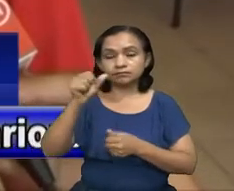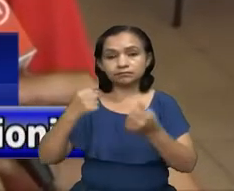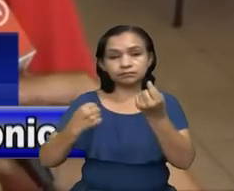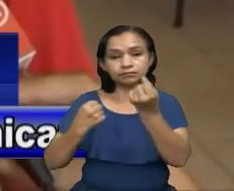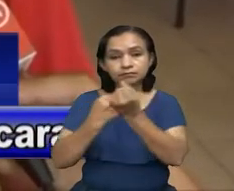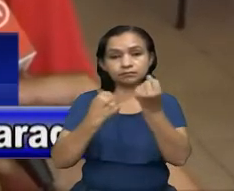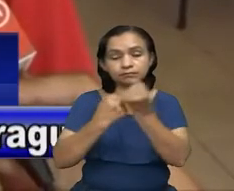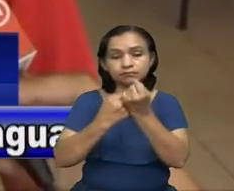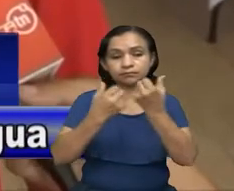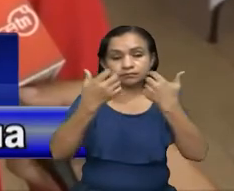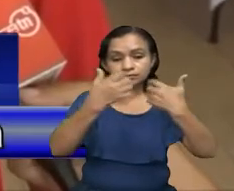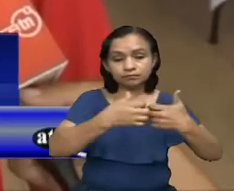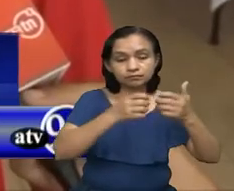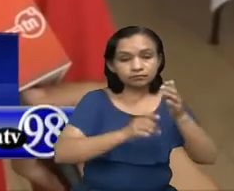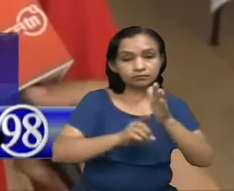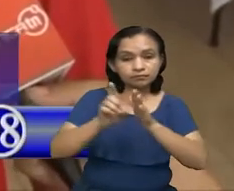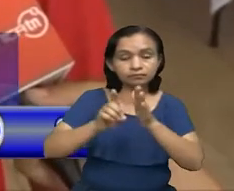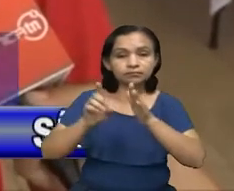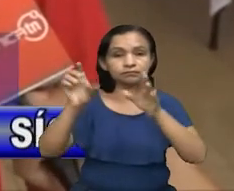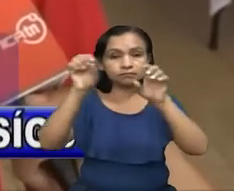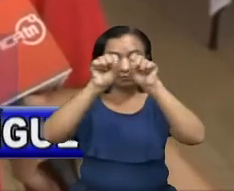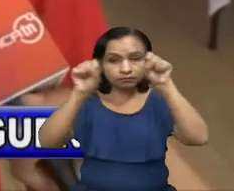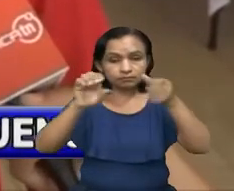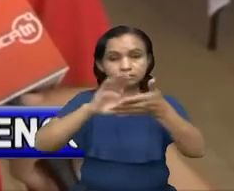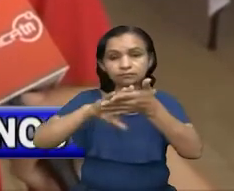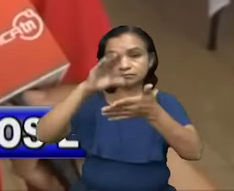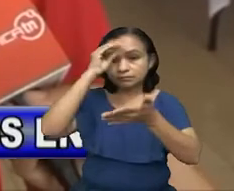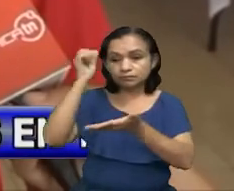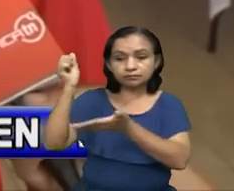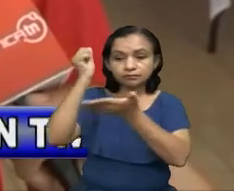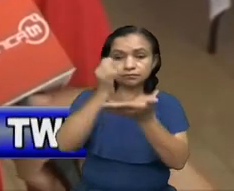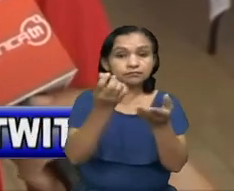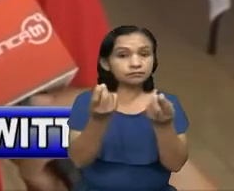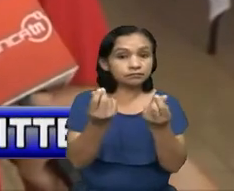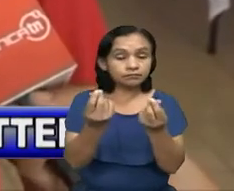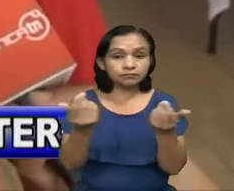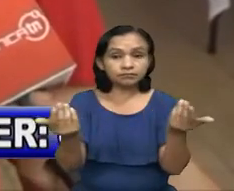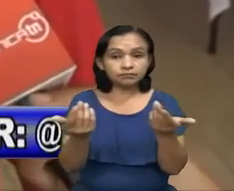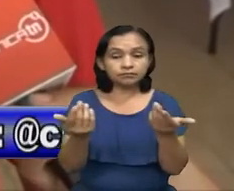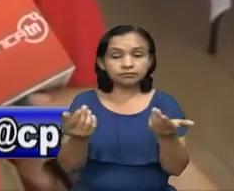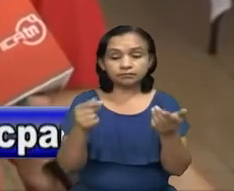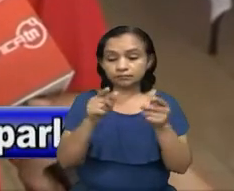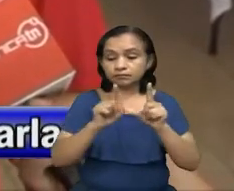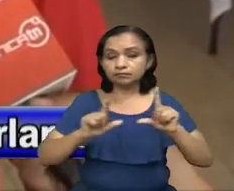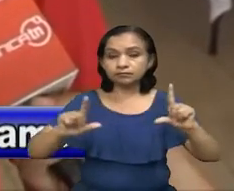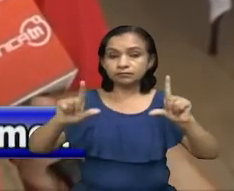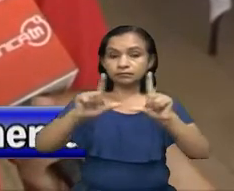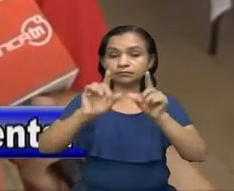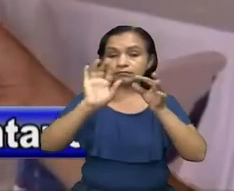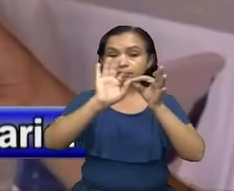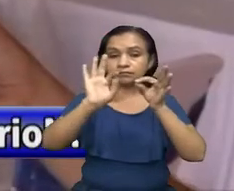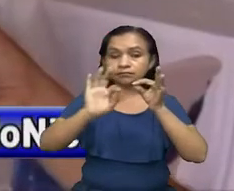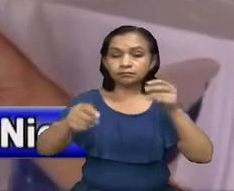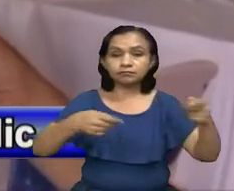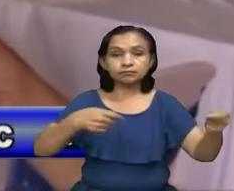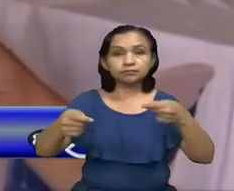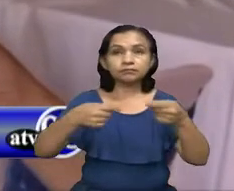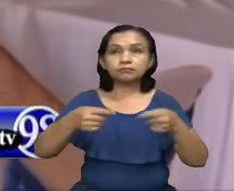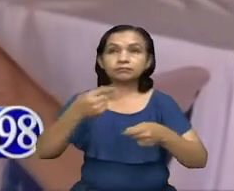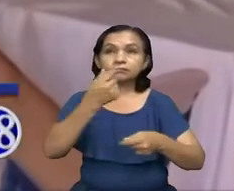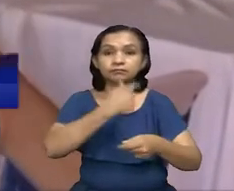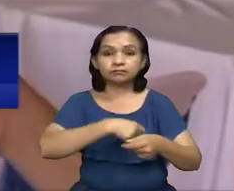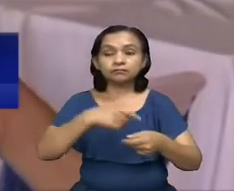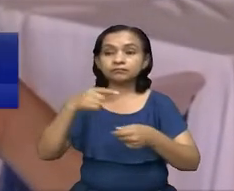los pequeños emprendimientos, capacitaciones, financiamiento, les da un espacio en las ferias. El programa de Escuela en